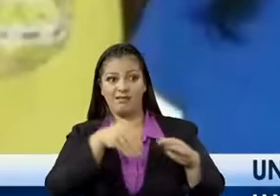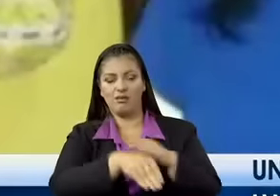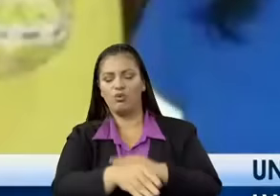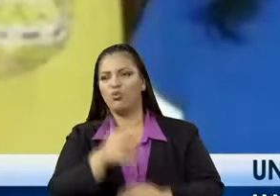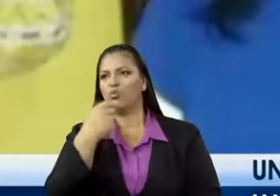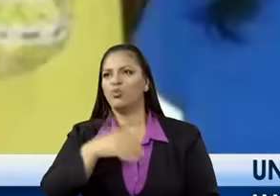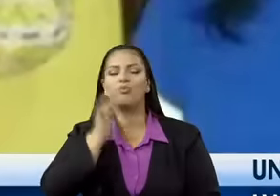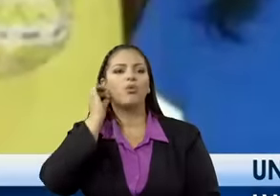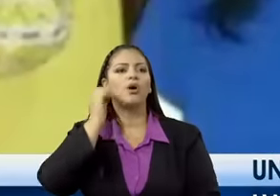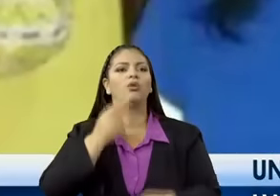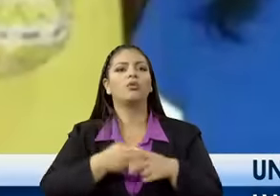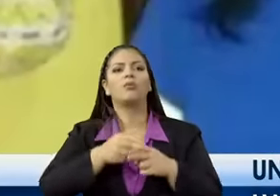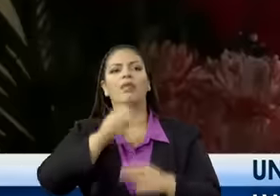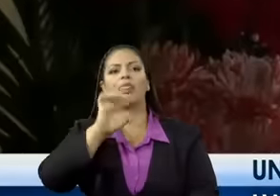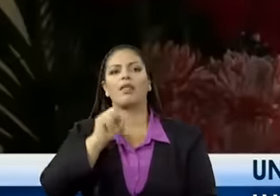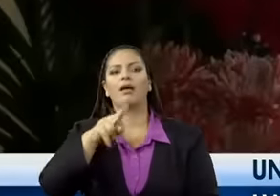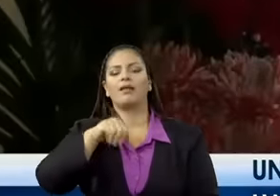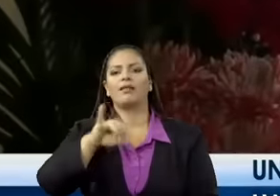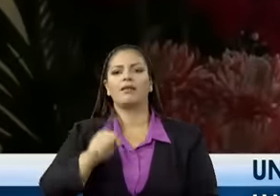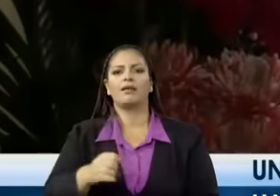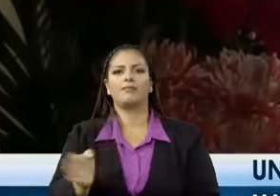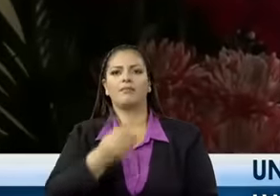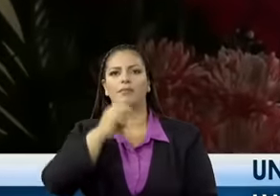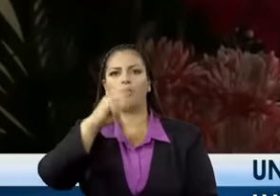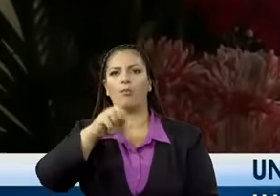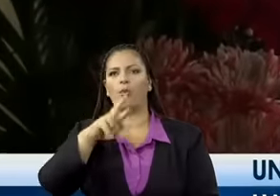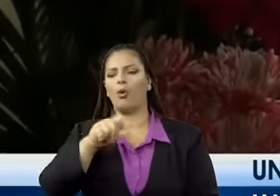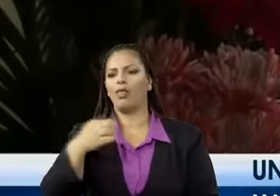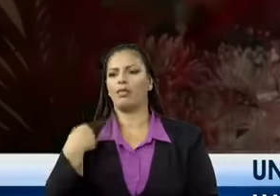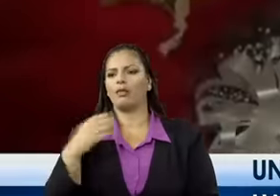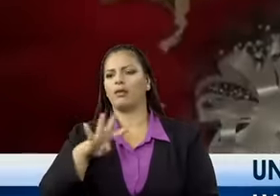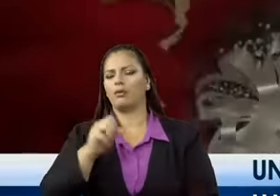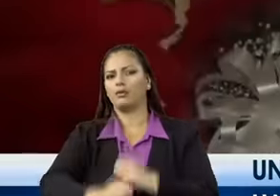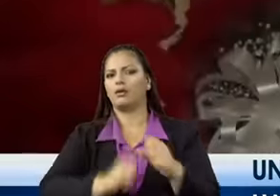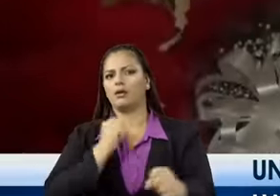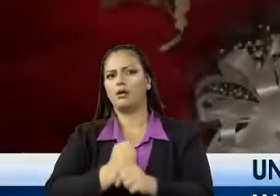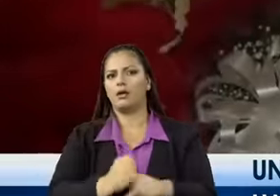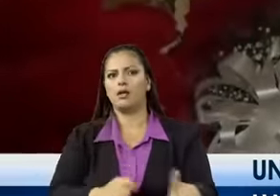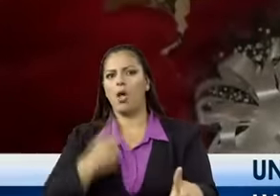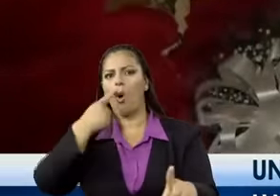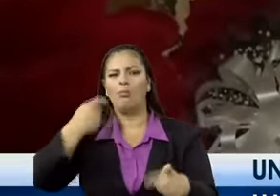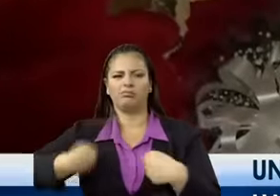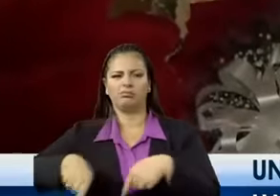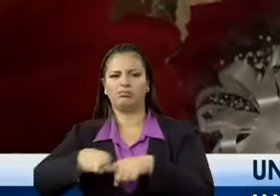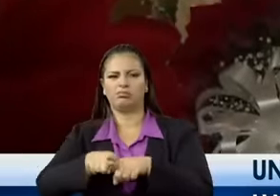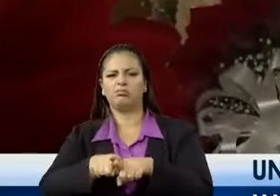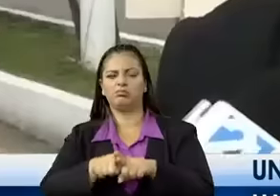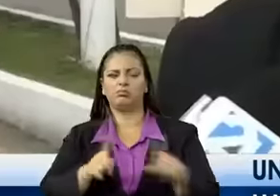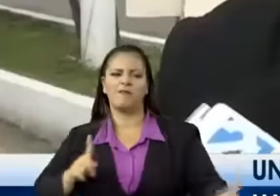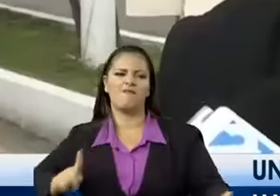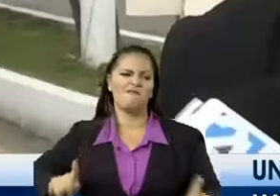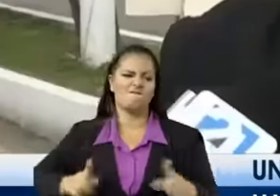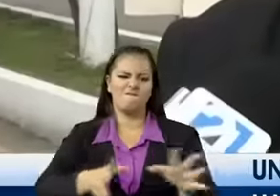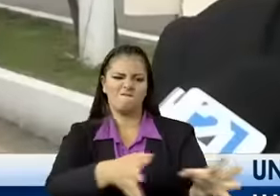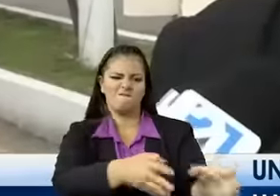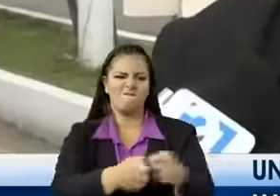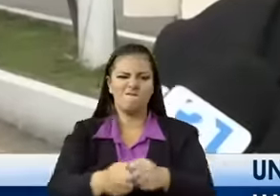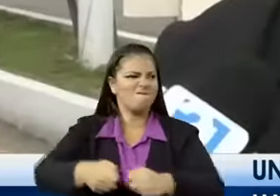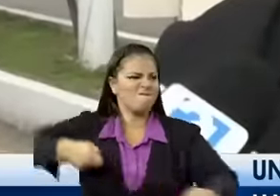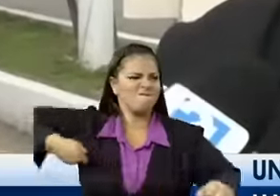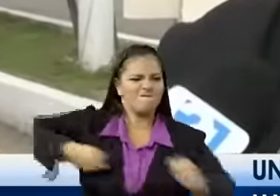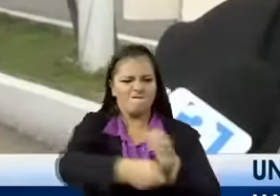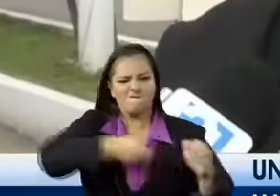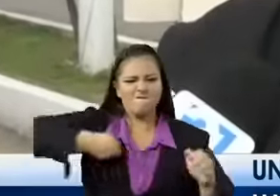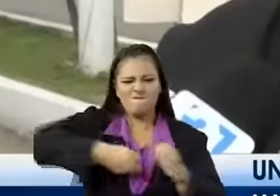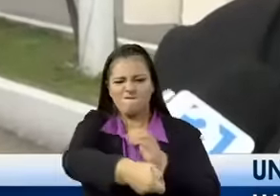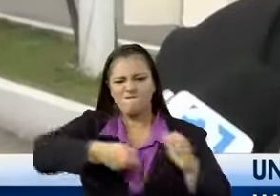tan Mora de 40 años de edad habría sido asesinada de varias puñaladas por su ex conviviente se encontró en el interior de un inmueble